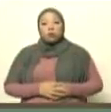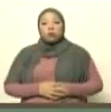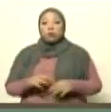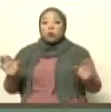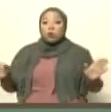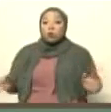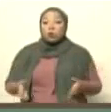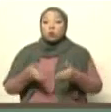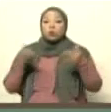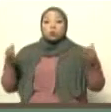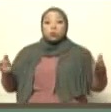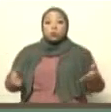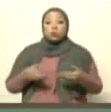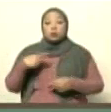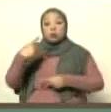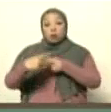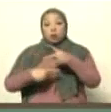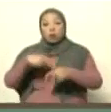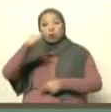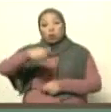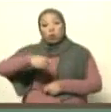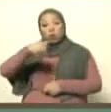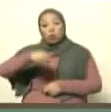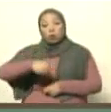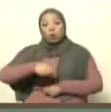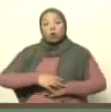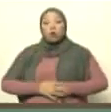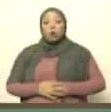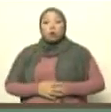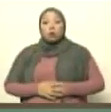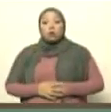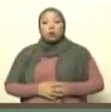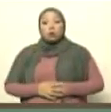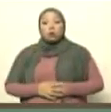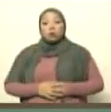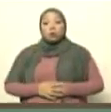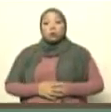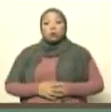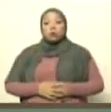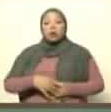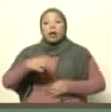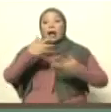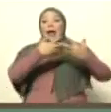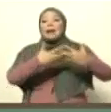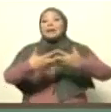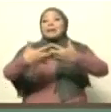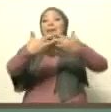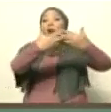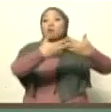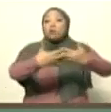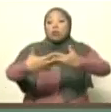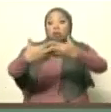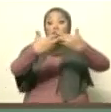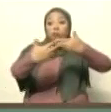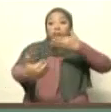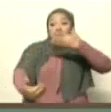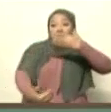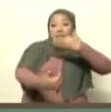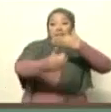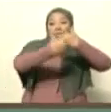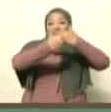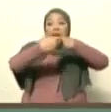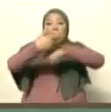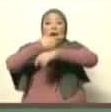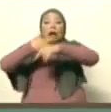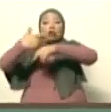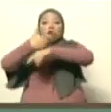Unidos, cosa rara, ¿no? Cosa muy rara, promovió el gobierno de Estados Unidos contra el pueblo de Venezuela y contra el